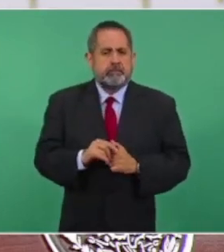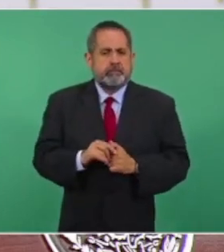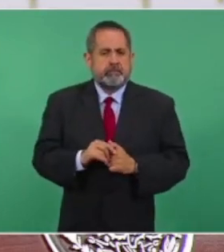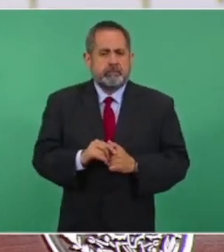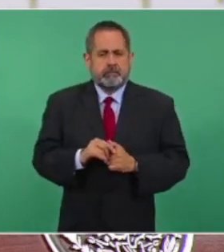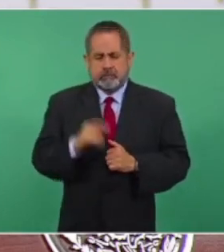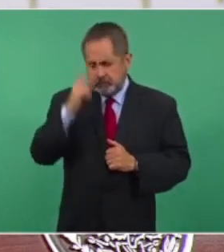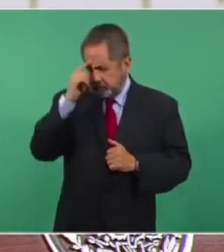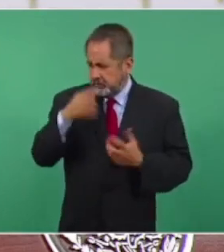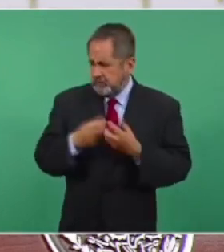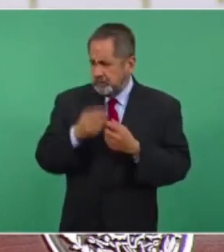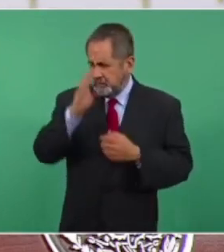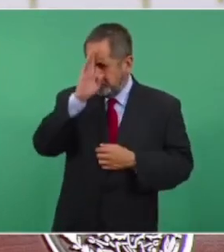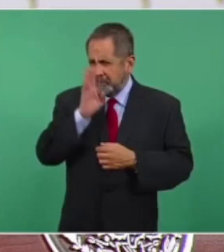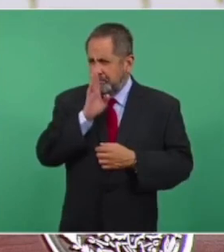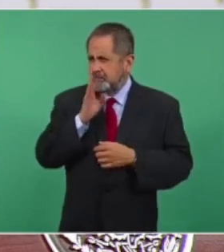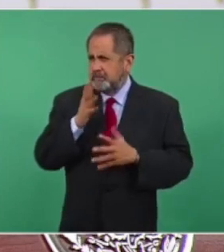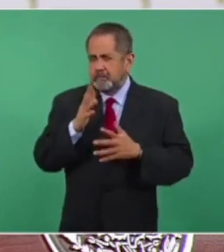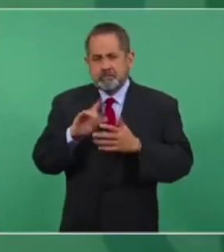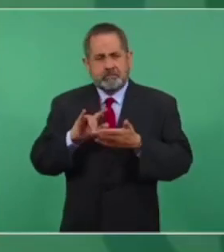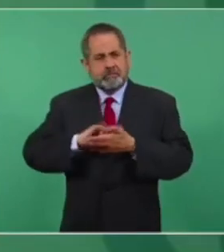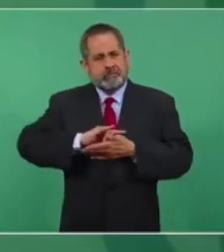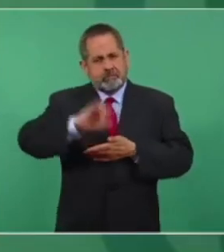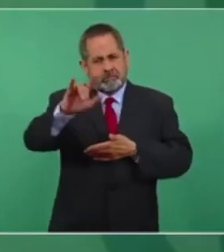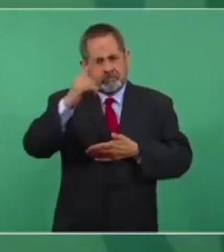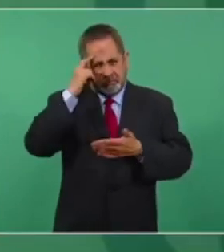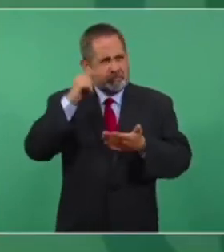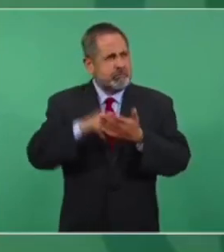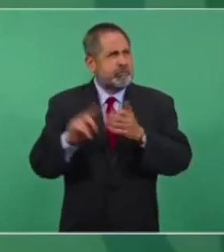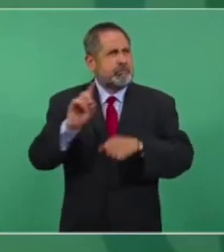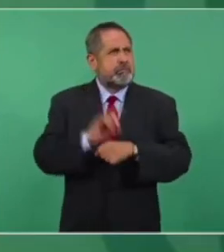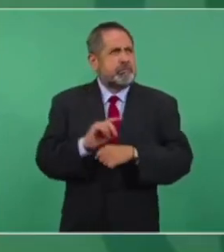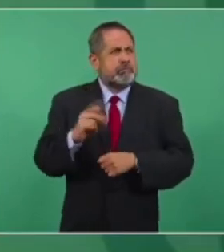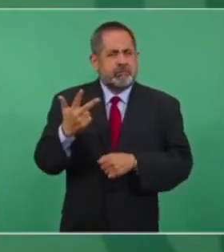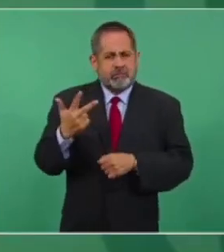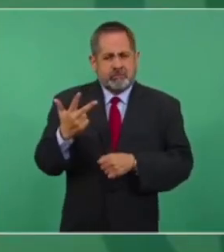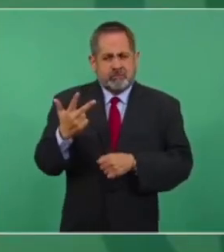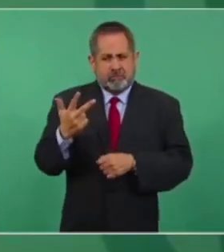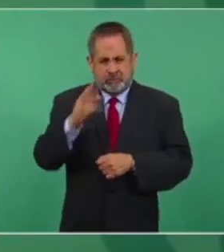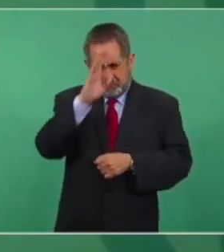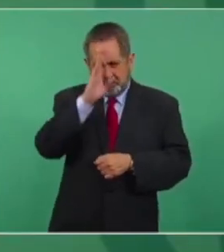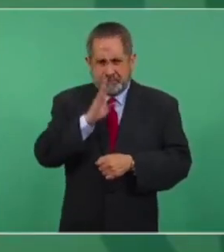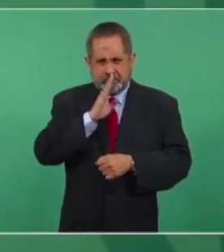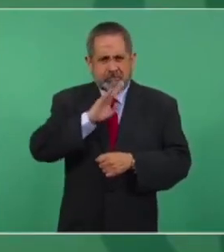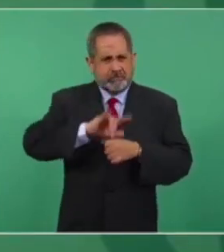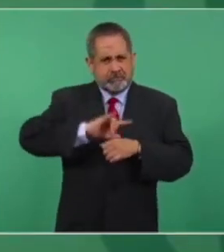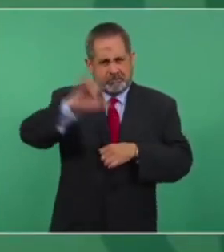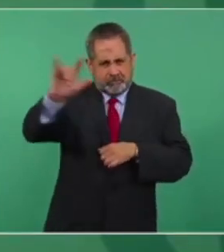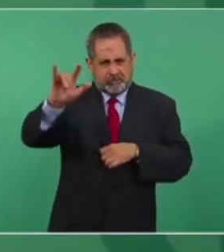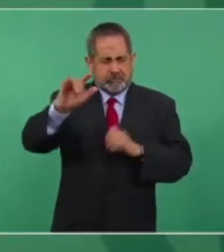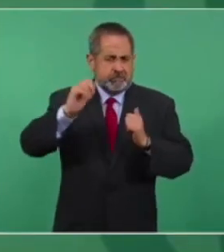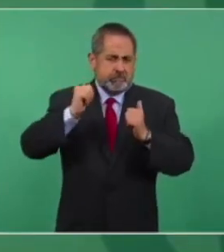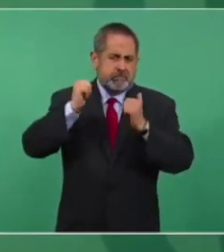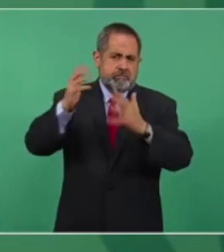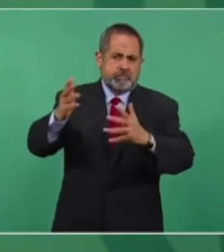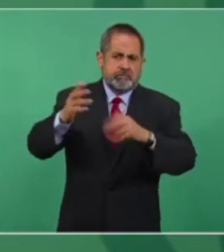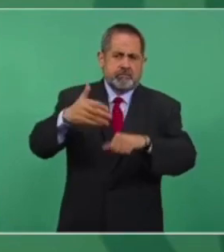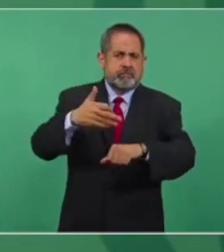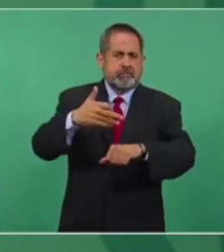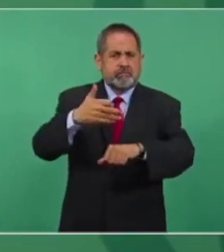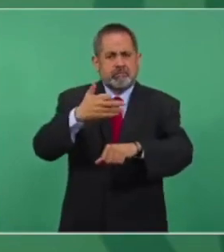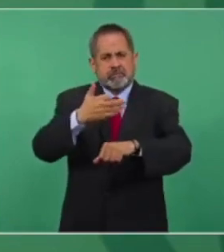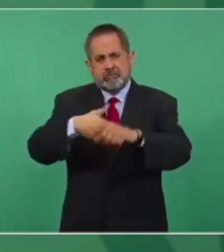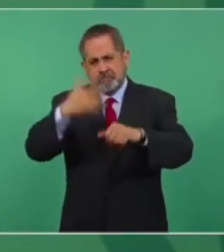me voy como al mediodía, creo que el 8 al mediodía, para llegar en la